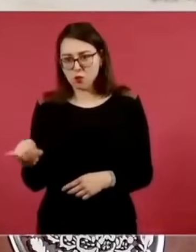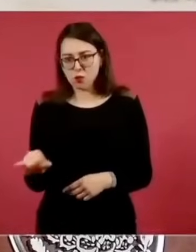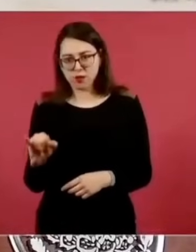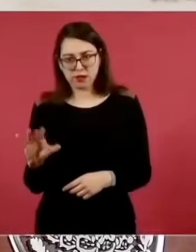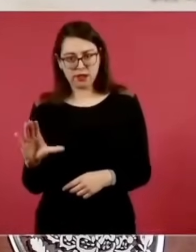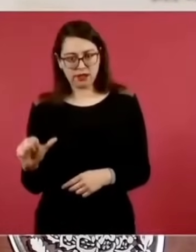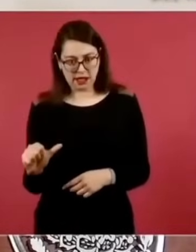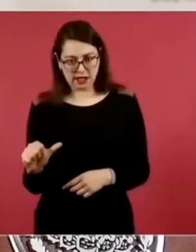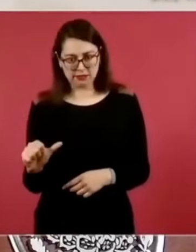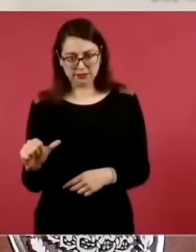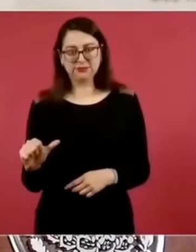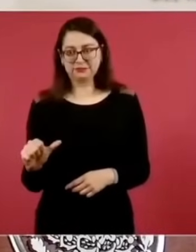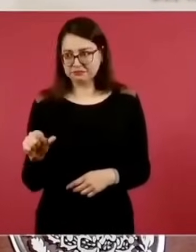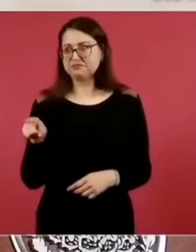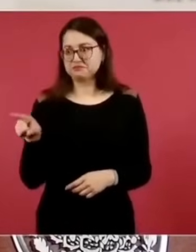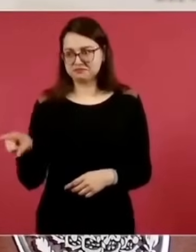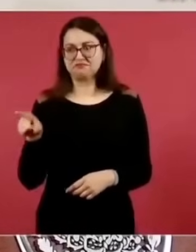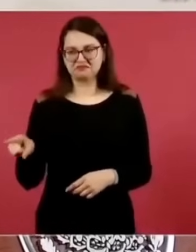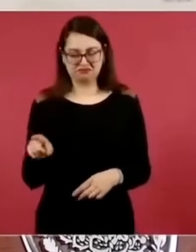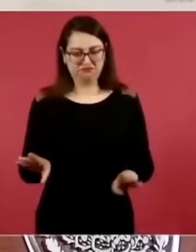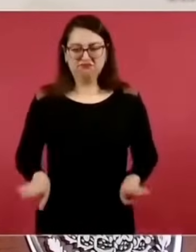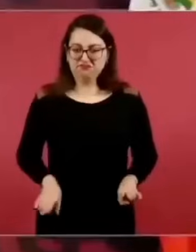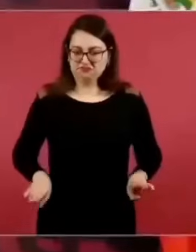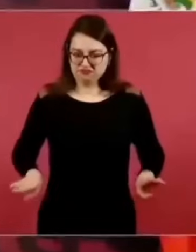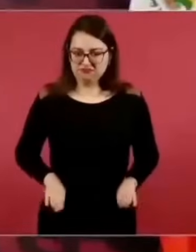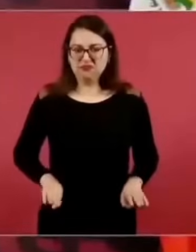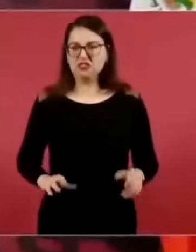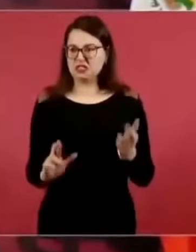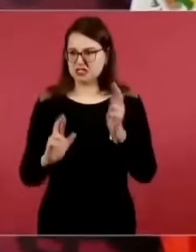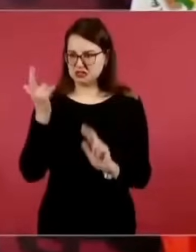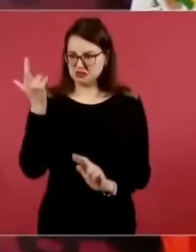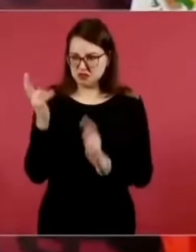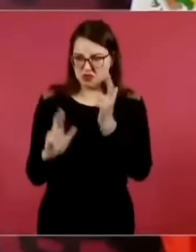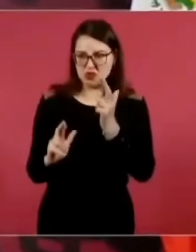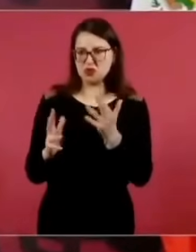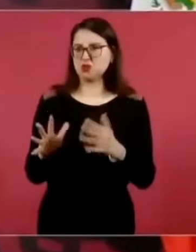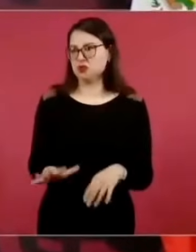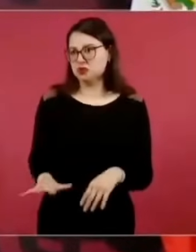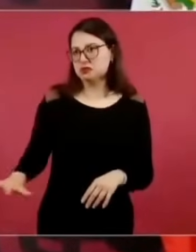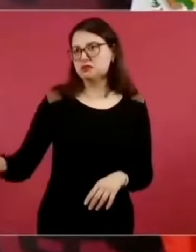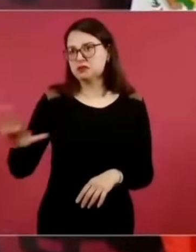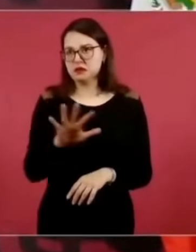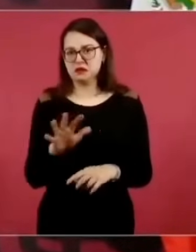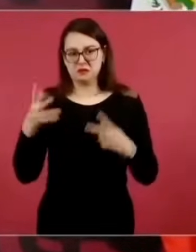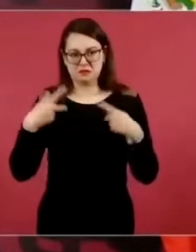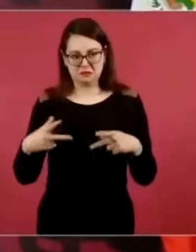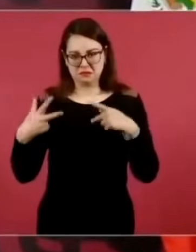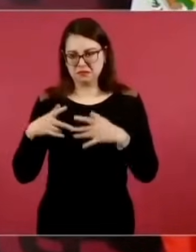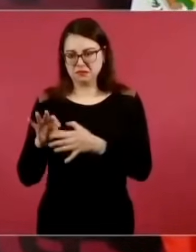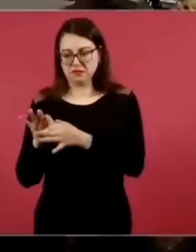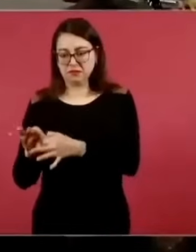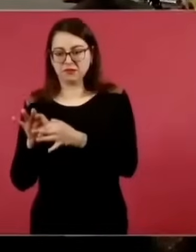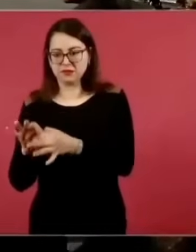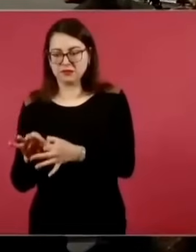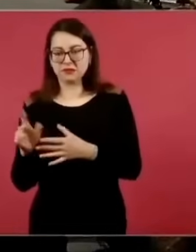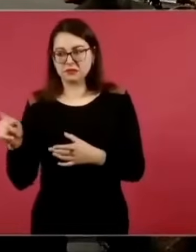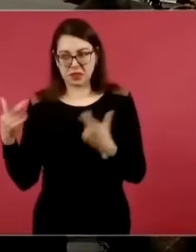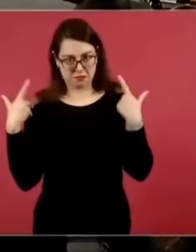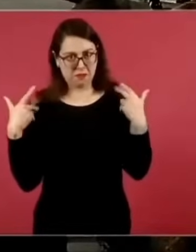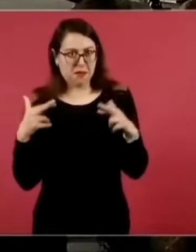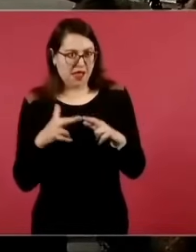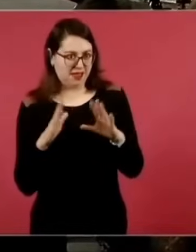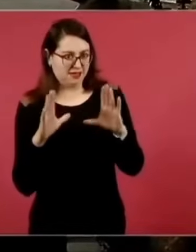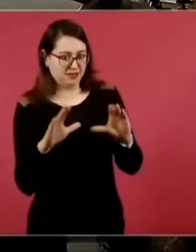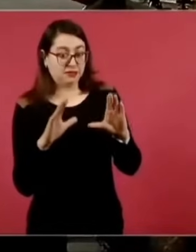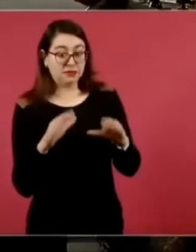apegado a los principios revolucionarios, era como su maestro. Bueno, con Sane Palmira para discutir todas